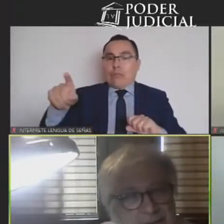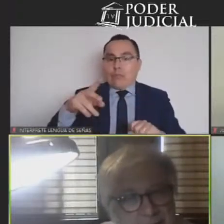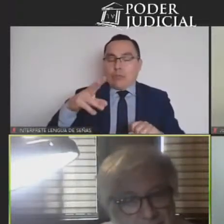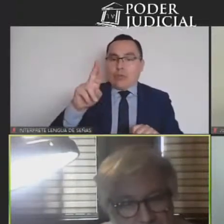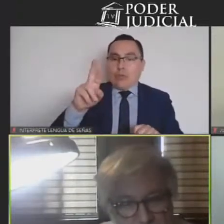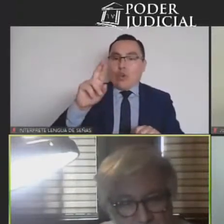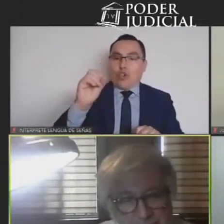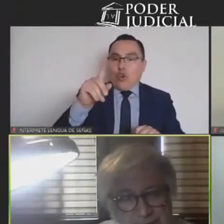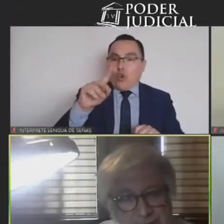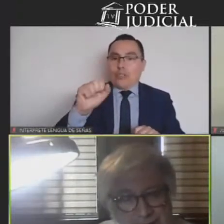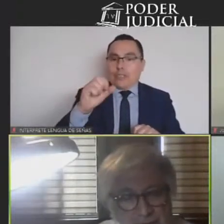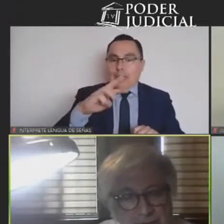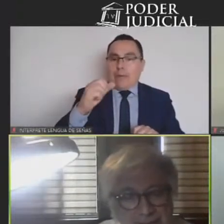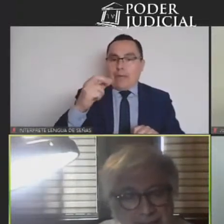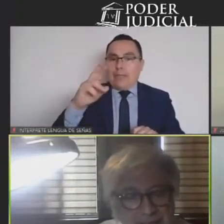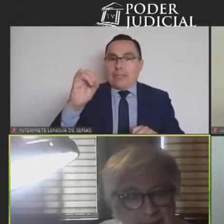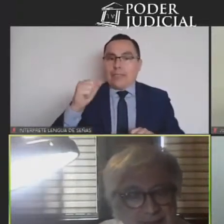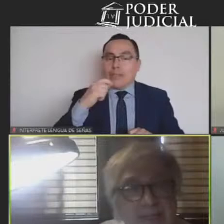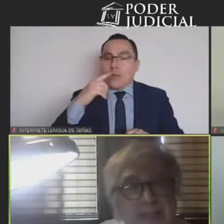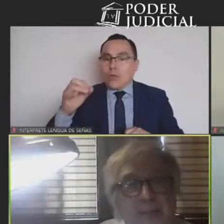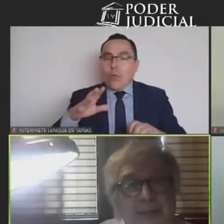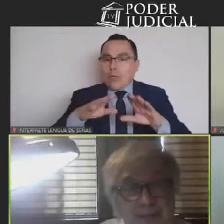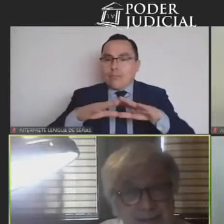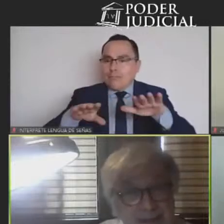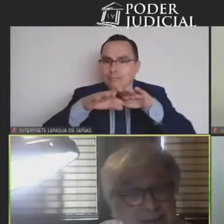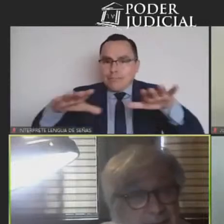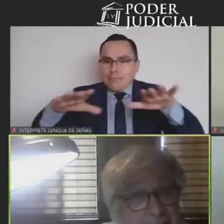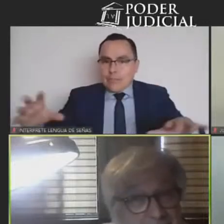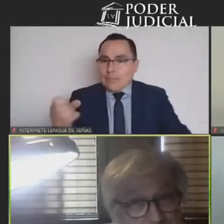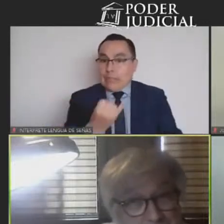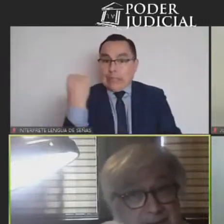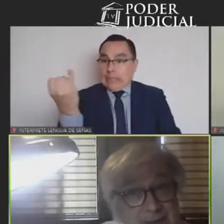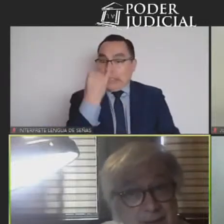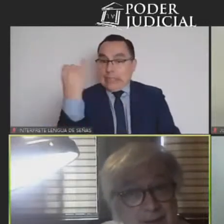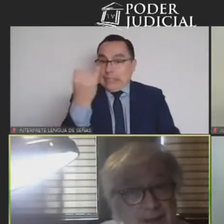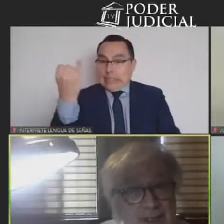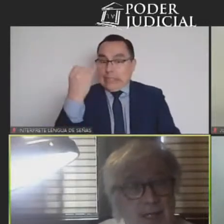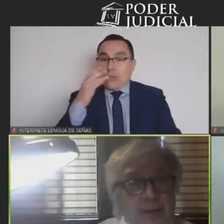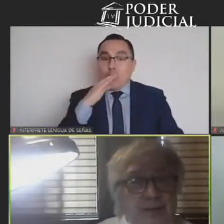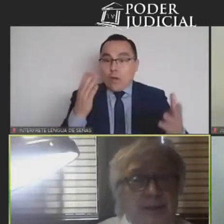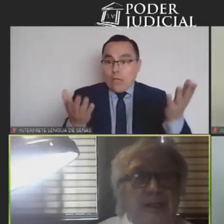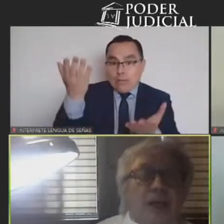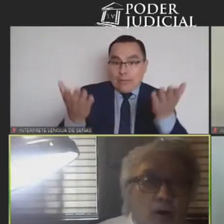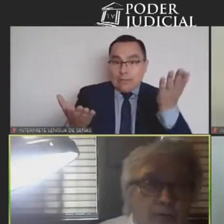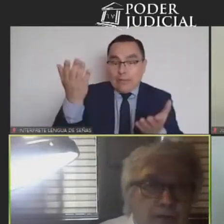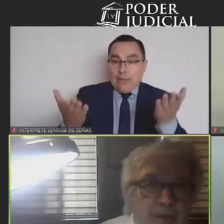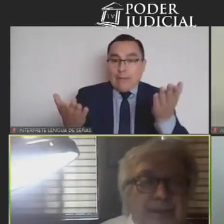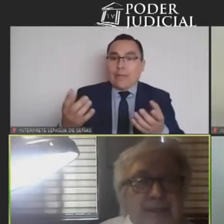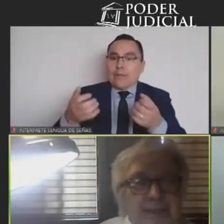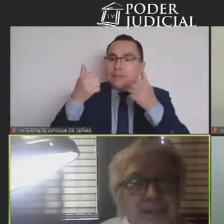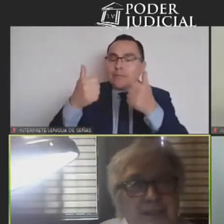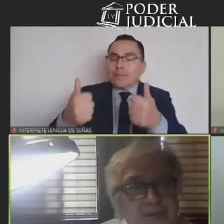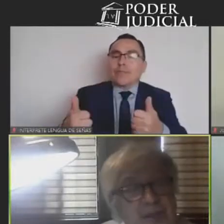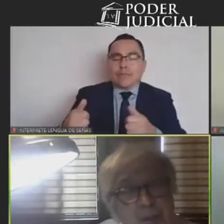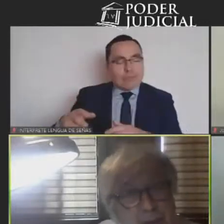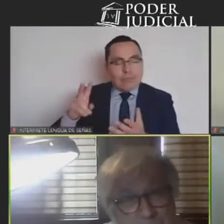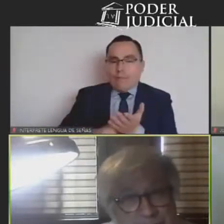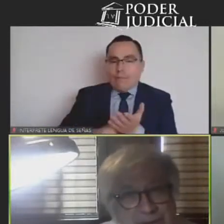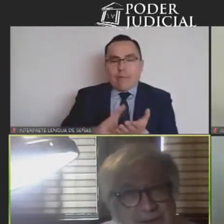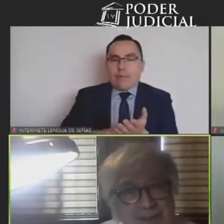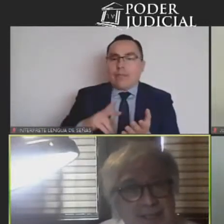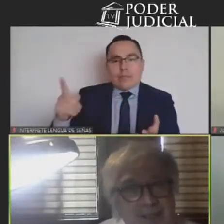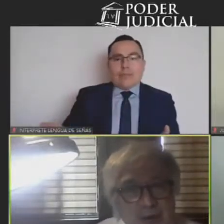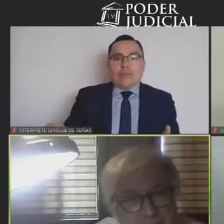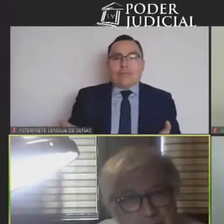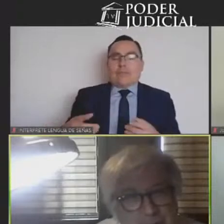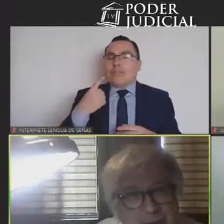en el terreno de la independencia y en el de la imparcialidad, me parece obviamente que tiene razón quien